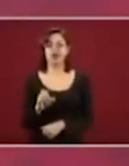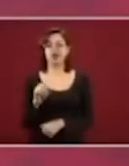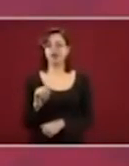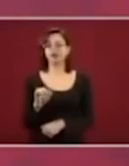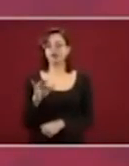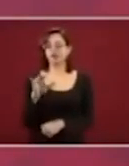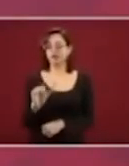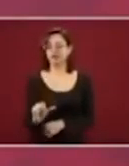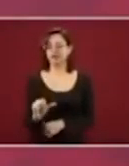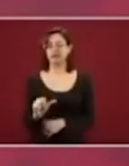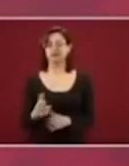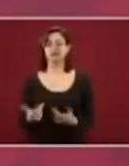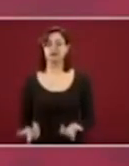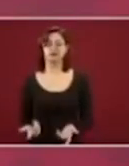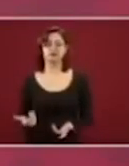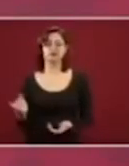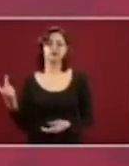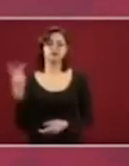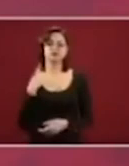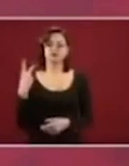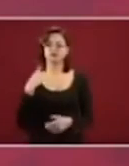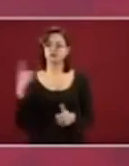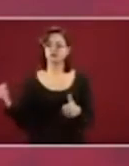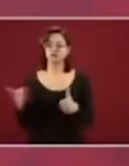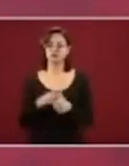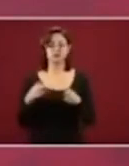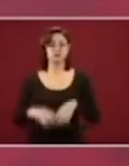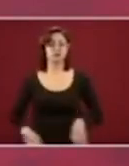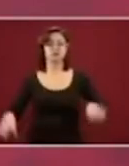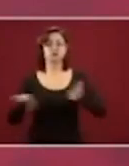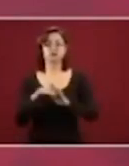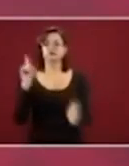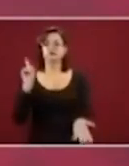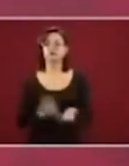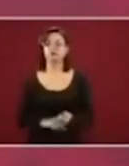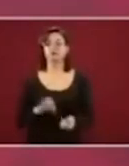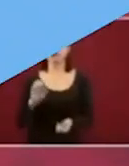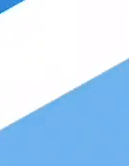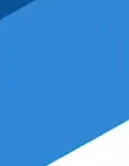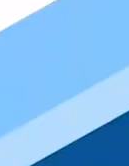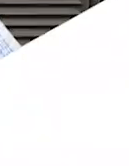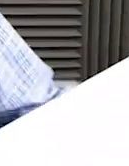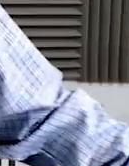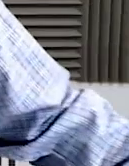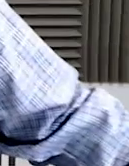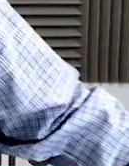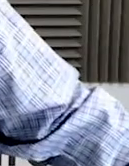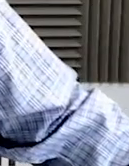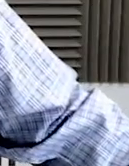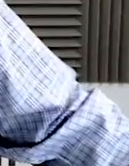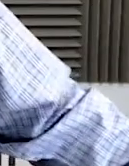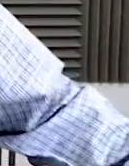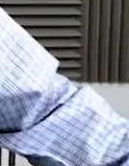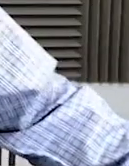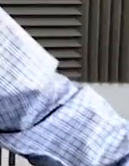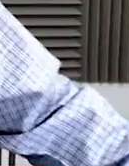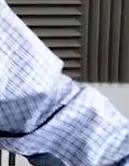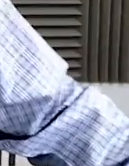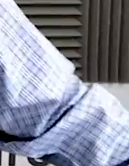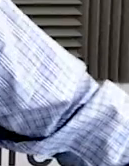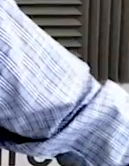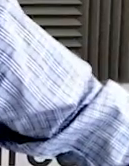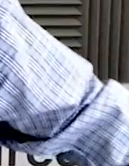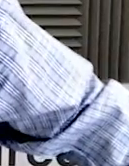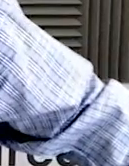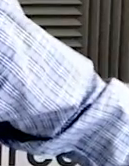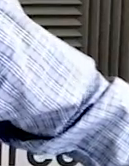La política como imperativo ético. Y lo mismo el periodismo. Por su parte,